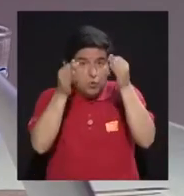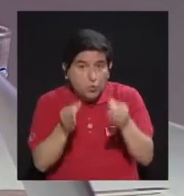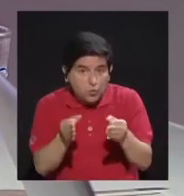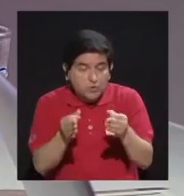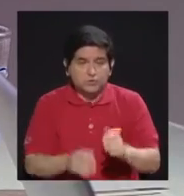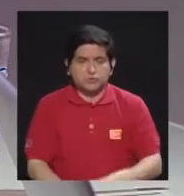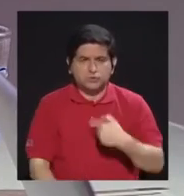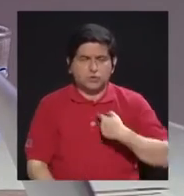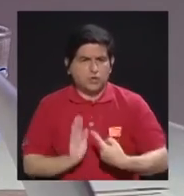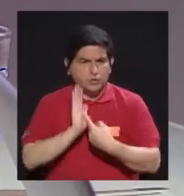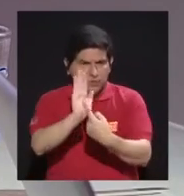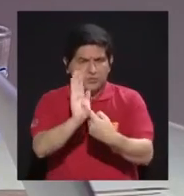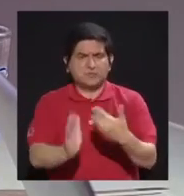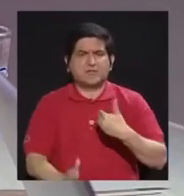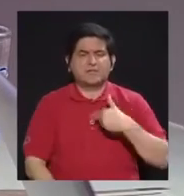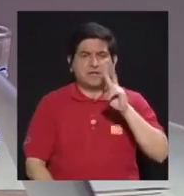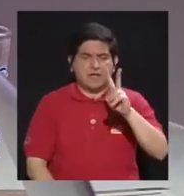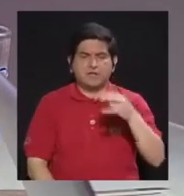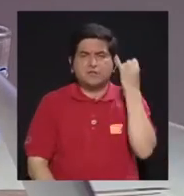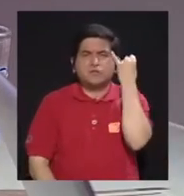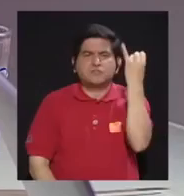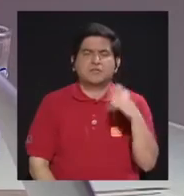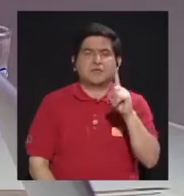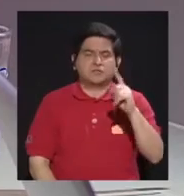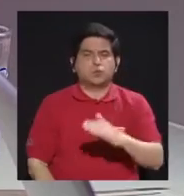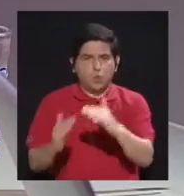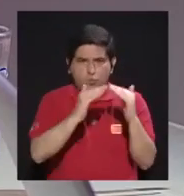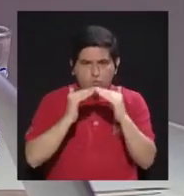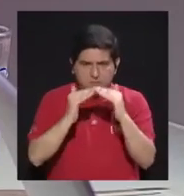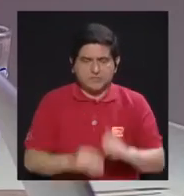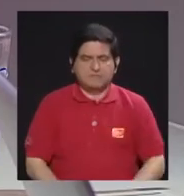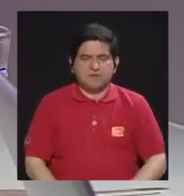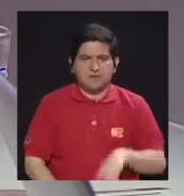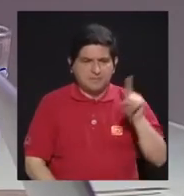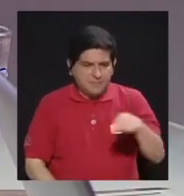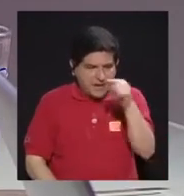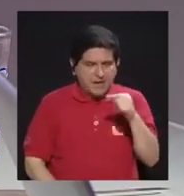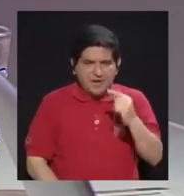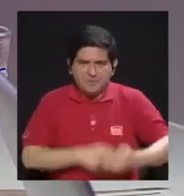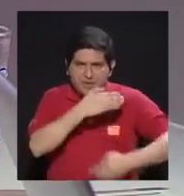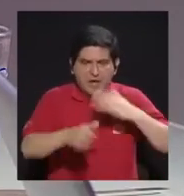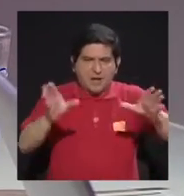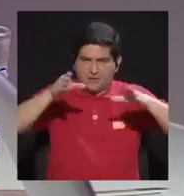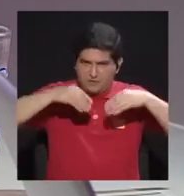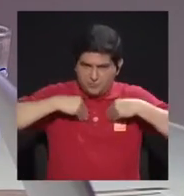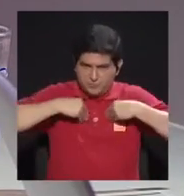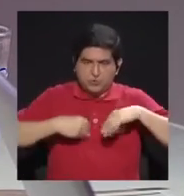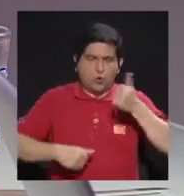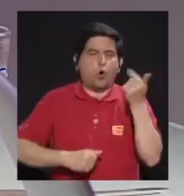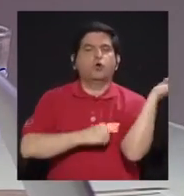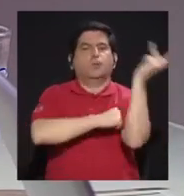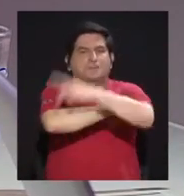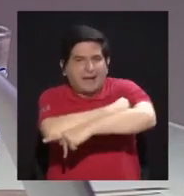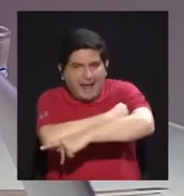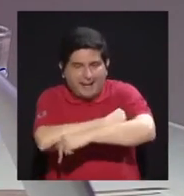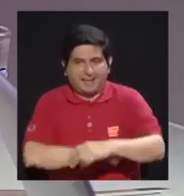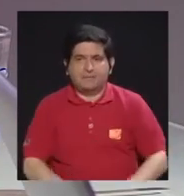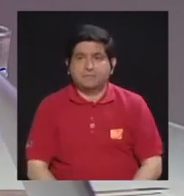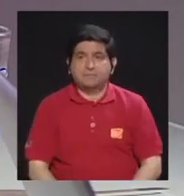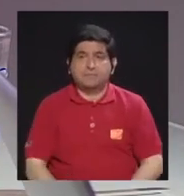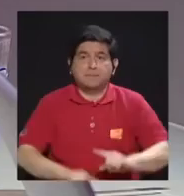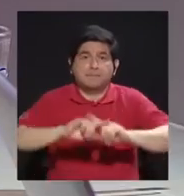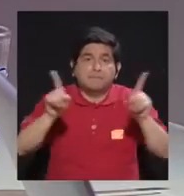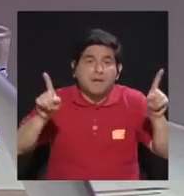yo señalé tenía dos vertientes, uno civil para desadoptarme y uno penal. ¿Qué